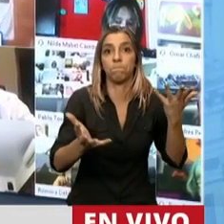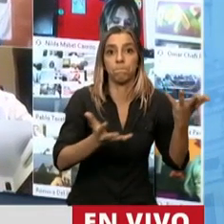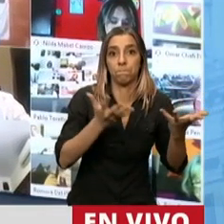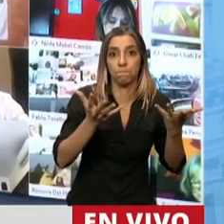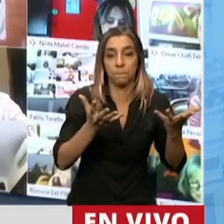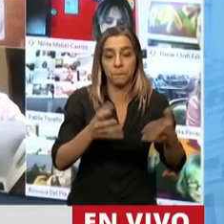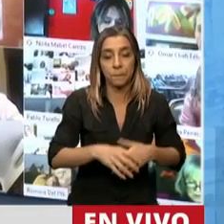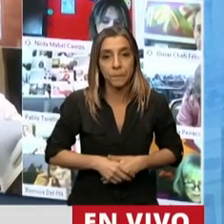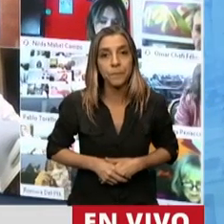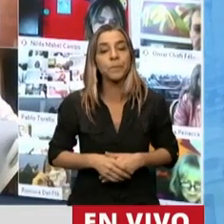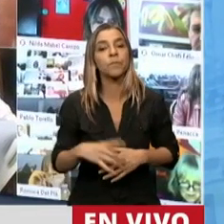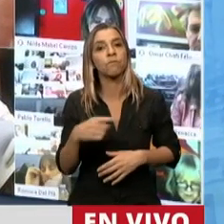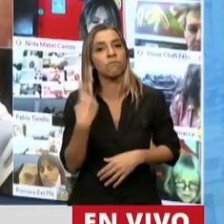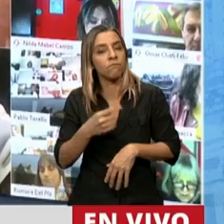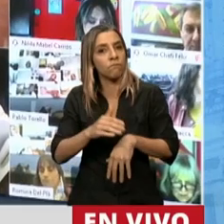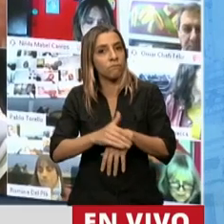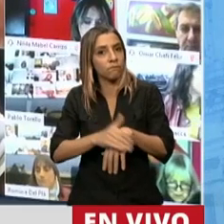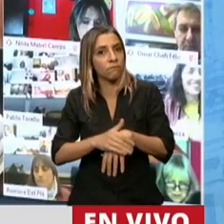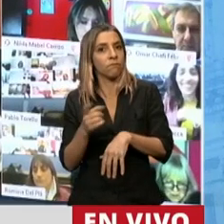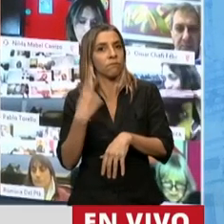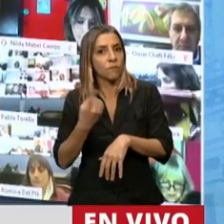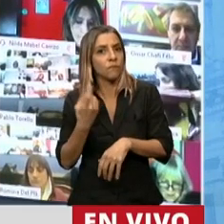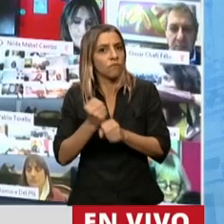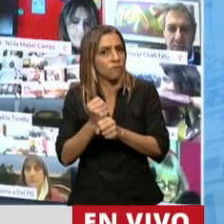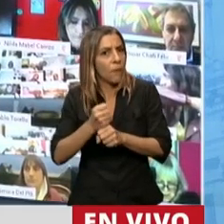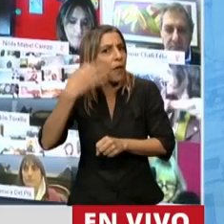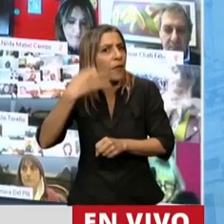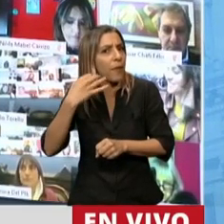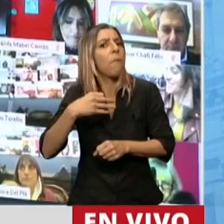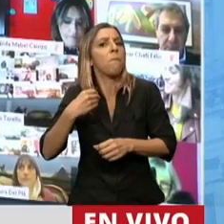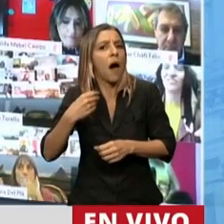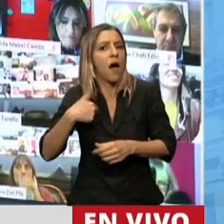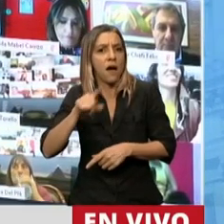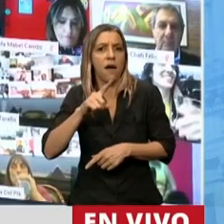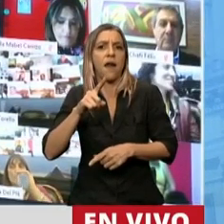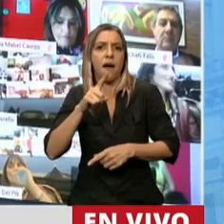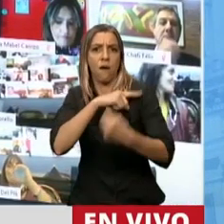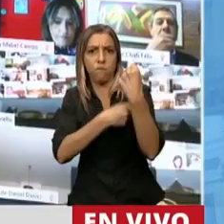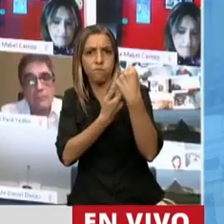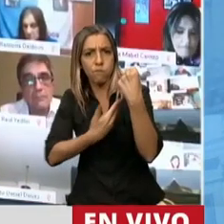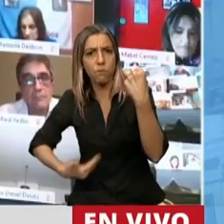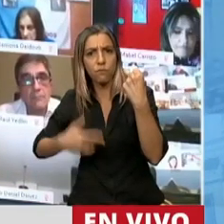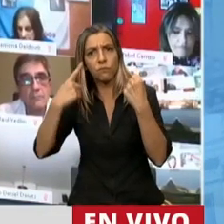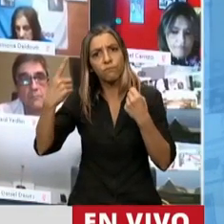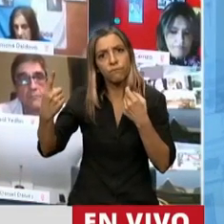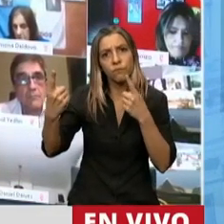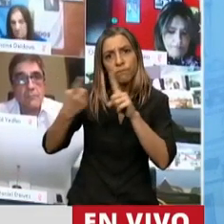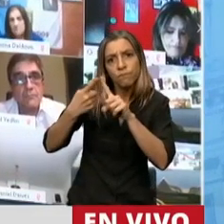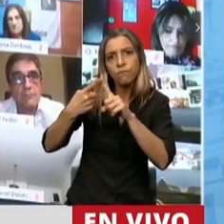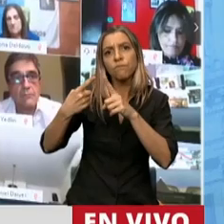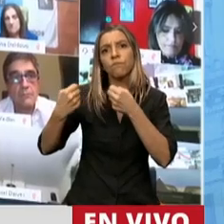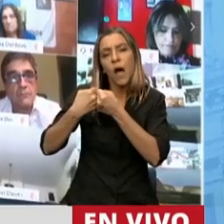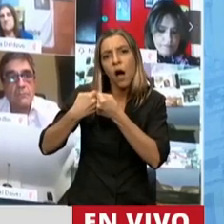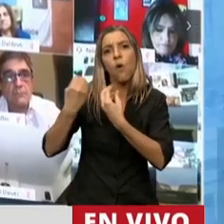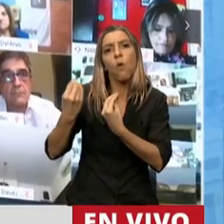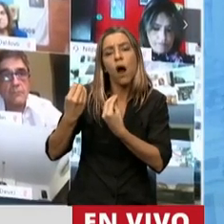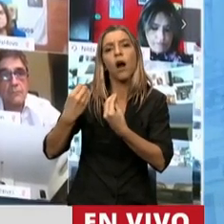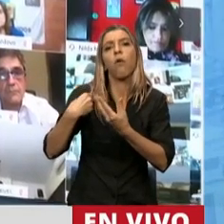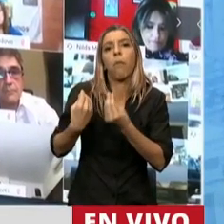Como oposición responsable, nosotros trabajamos arduamente para acordar con el Ejecutivo y los sectores involucrados una nueva